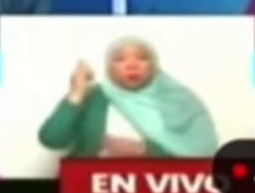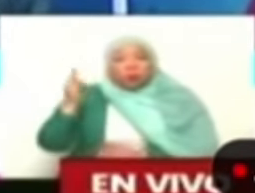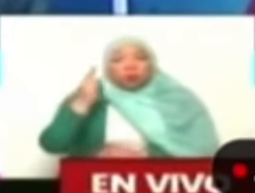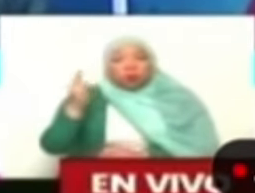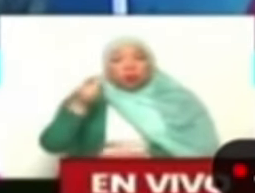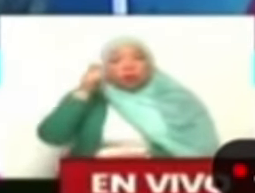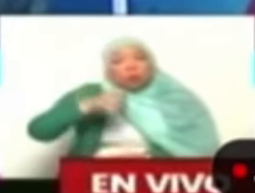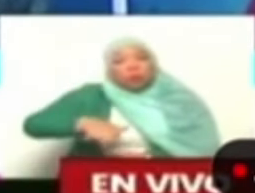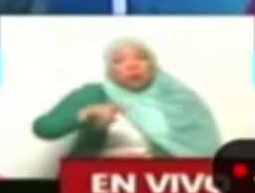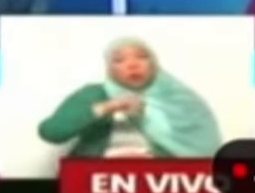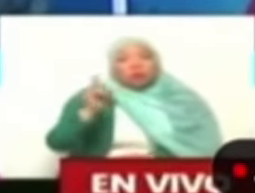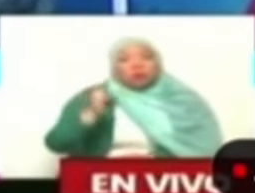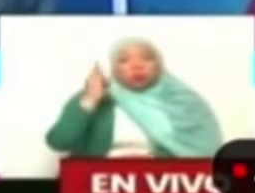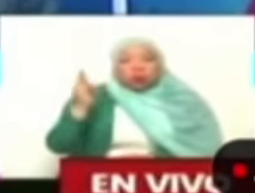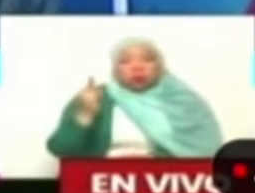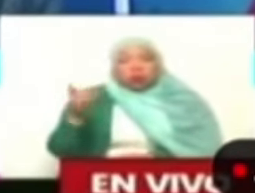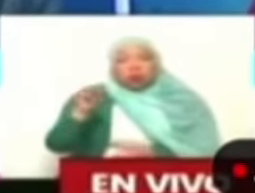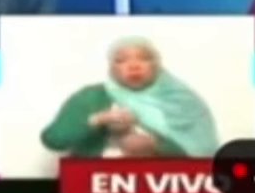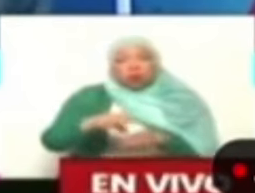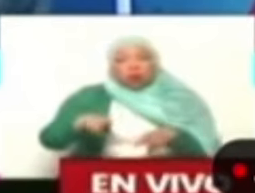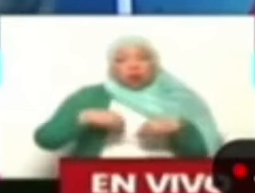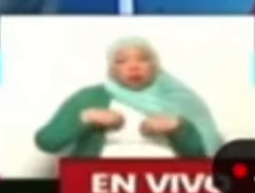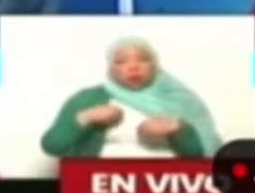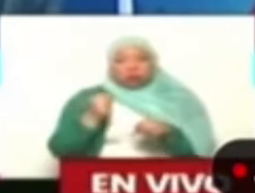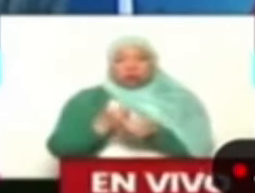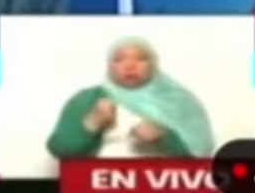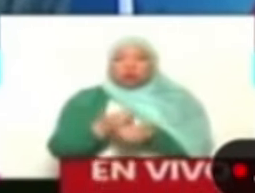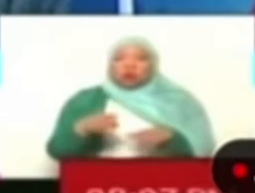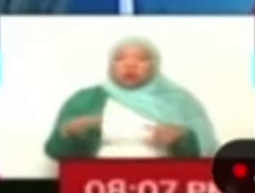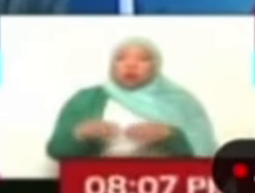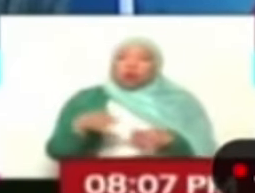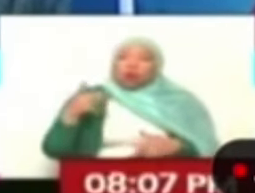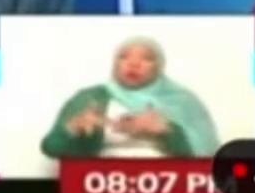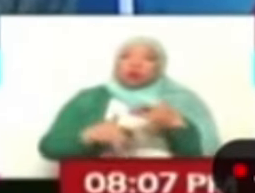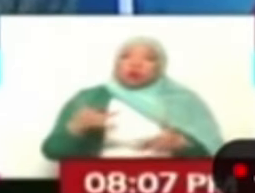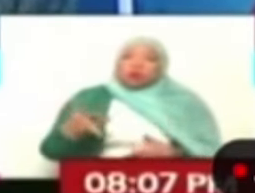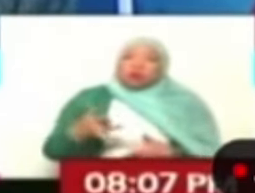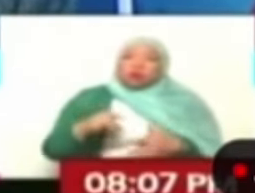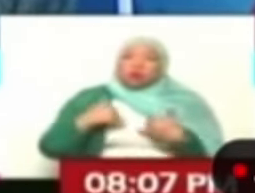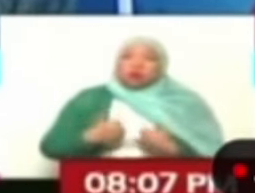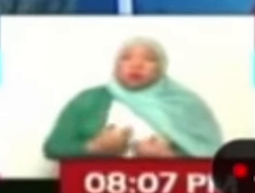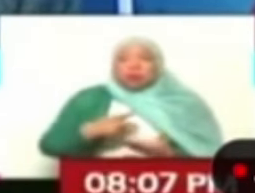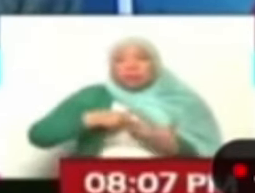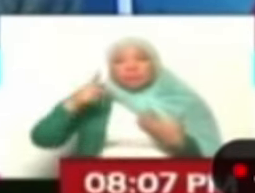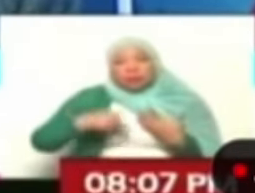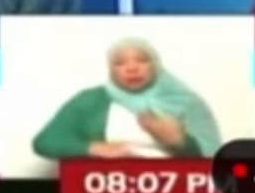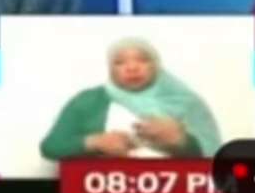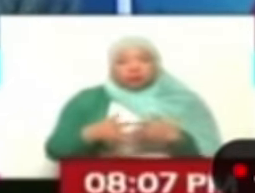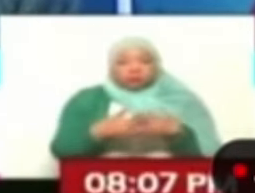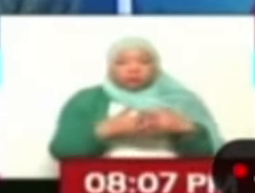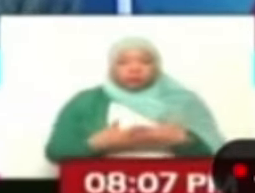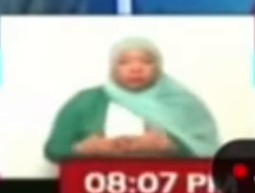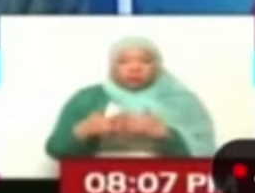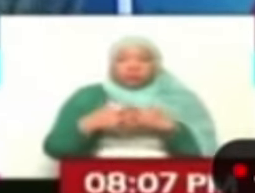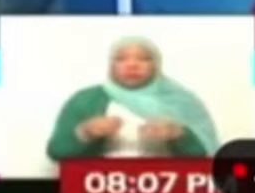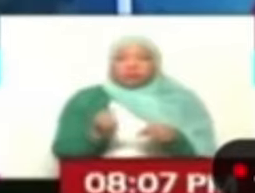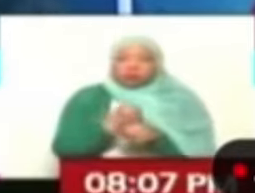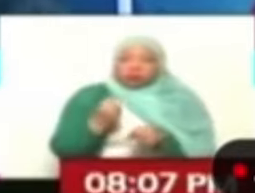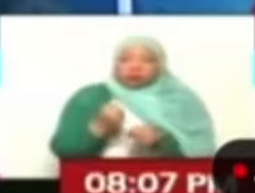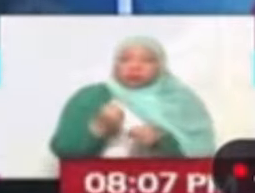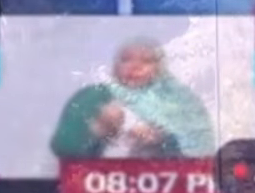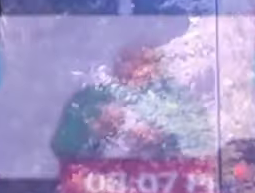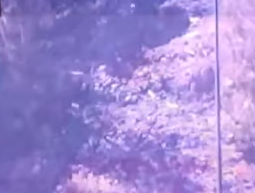el pueblo boliviano, reencontrarse, reunificarse y derrotar este plan del imperialismo para recolonizar